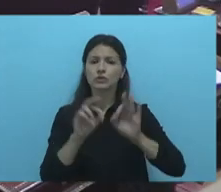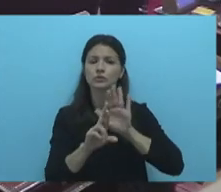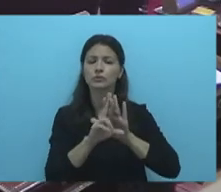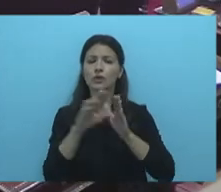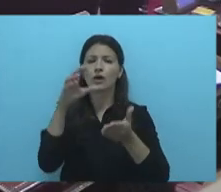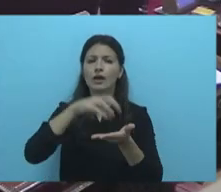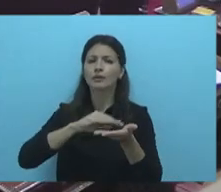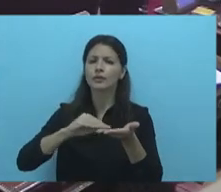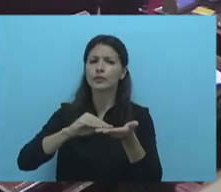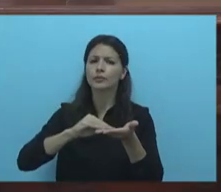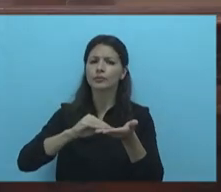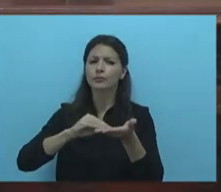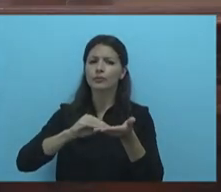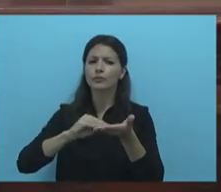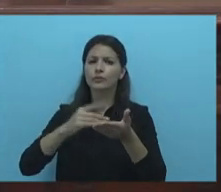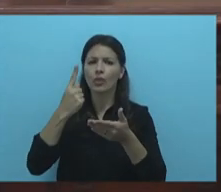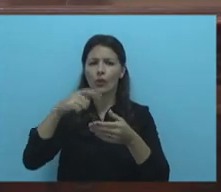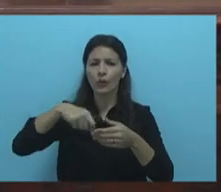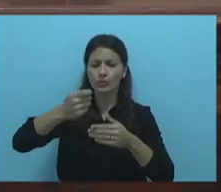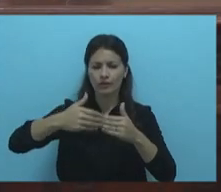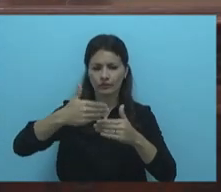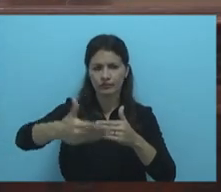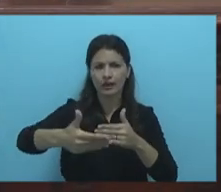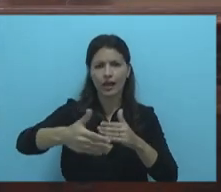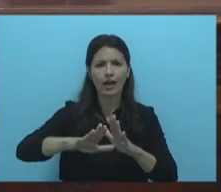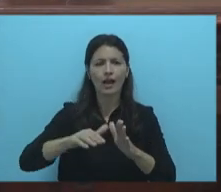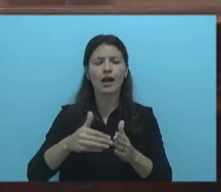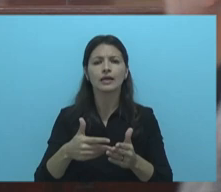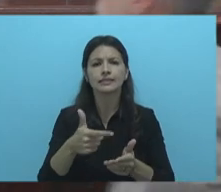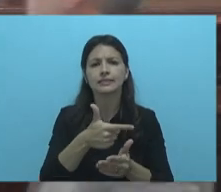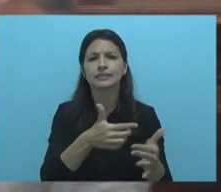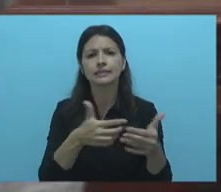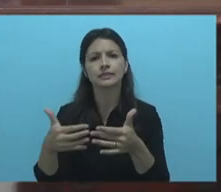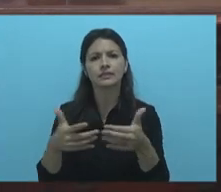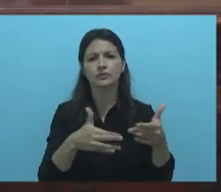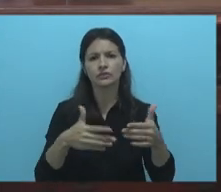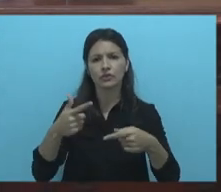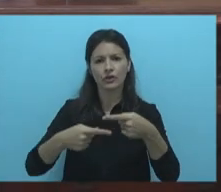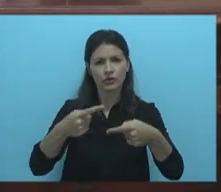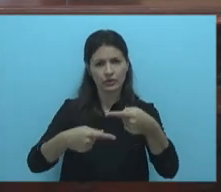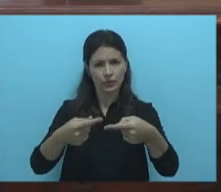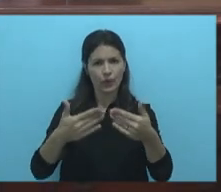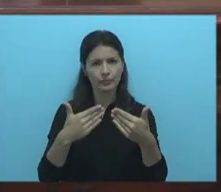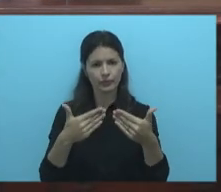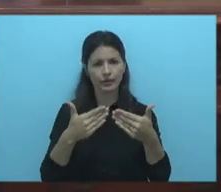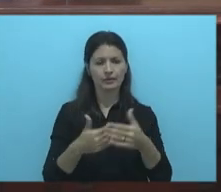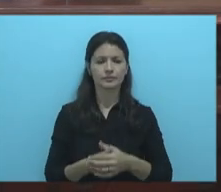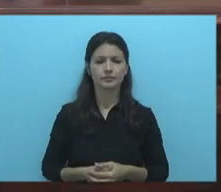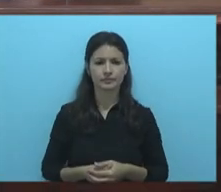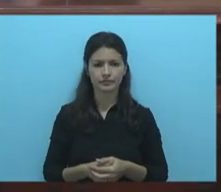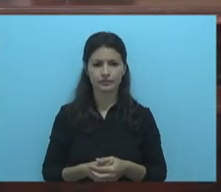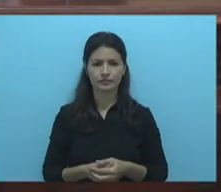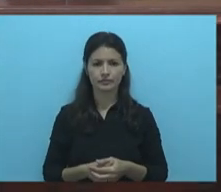donde la Cámara resuelve prorrogar por un mes el periodo ordinario de sesiones de acuerdo a lo establecido en el artículo 40 de la Constitución de la Provincia de Santa